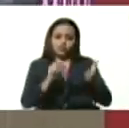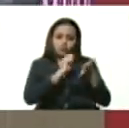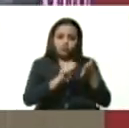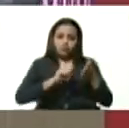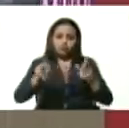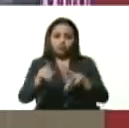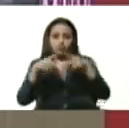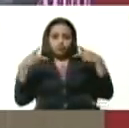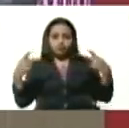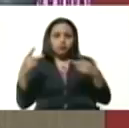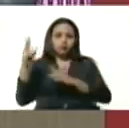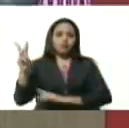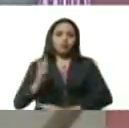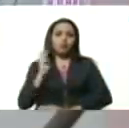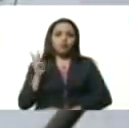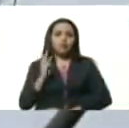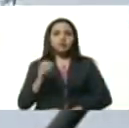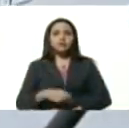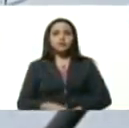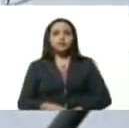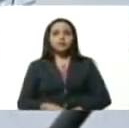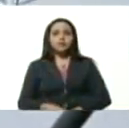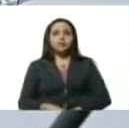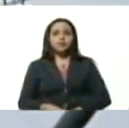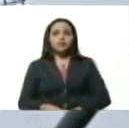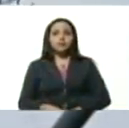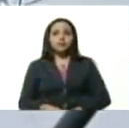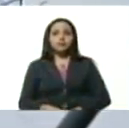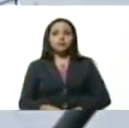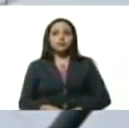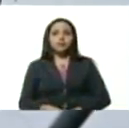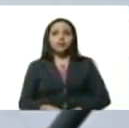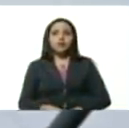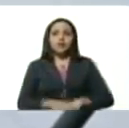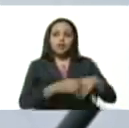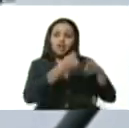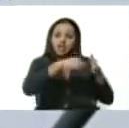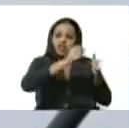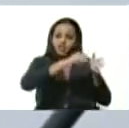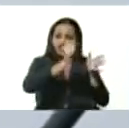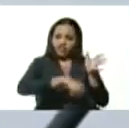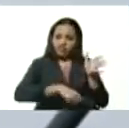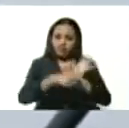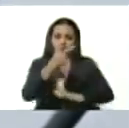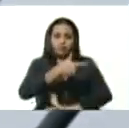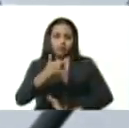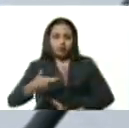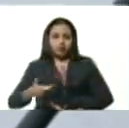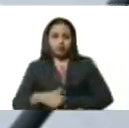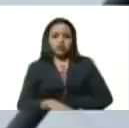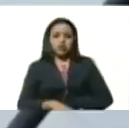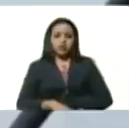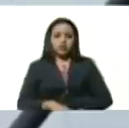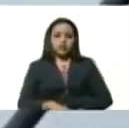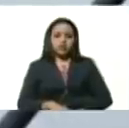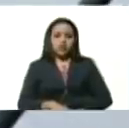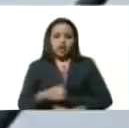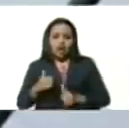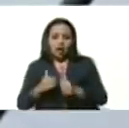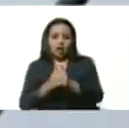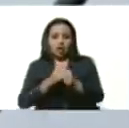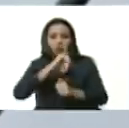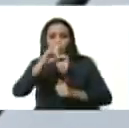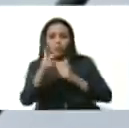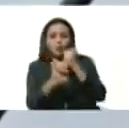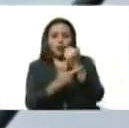ya ha sido público, notorio y comunicacional. Las firmas de los agentes de Juan Guaidó, Sergio